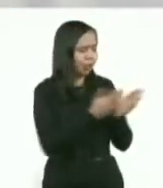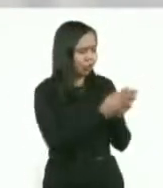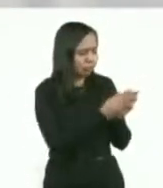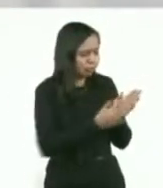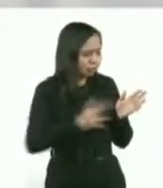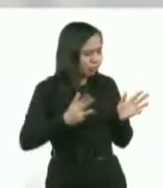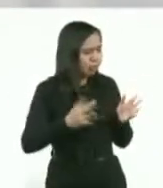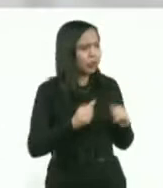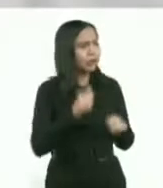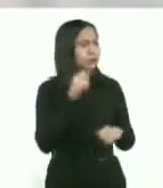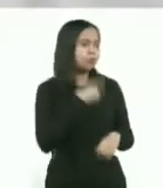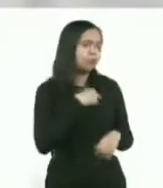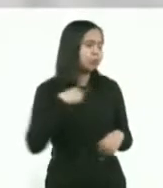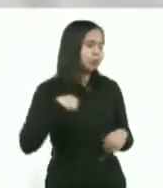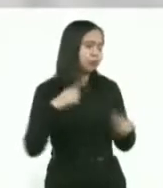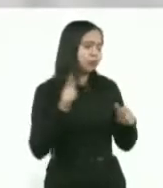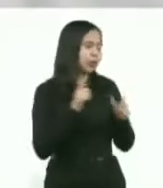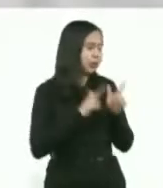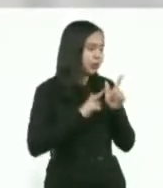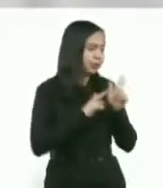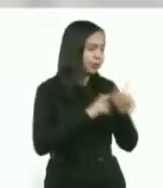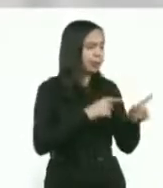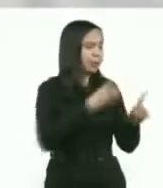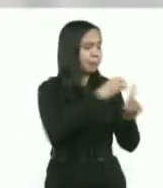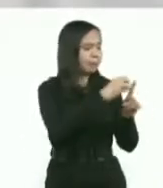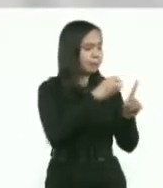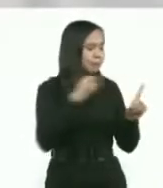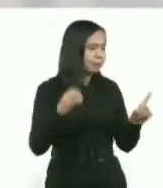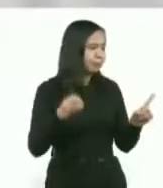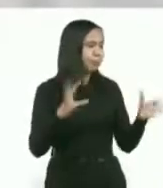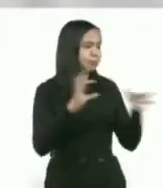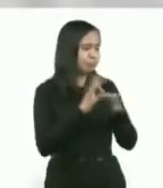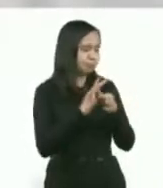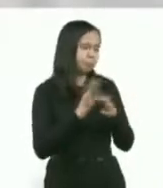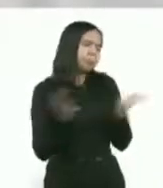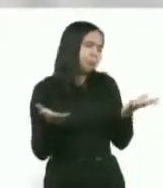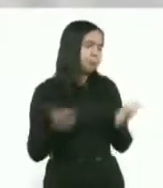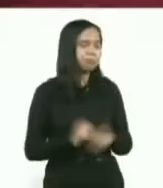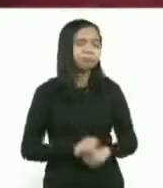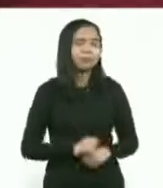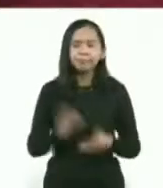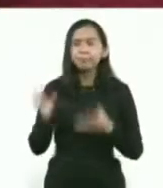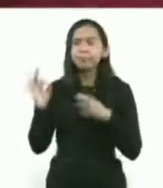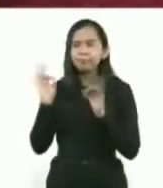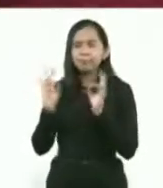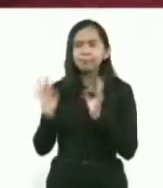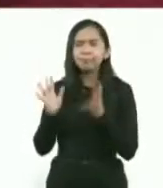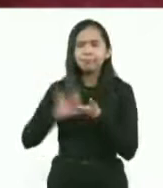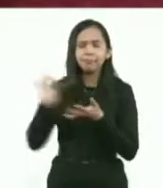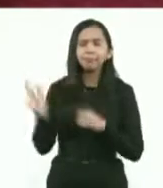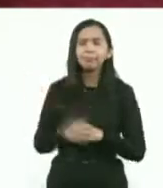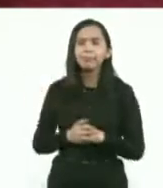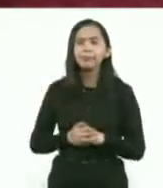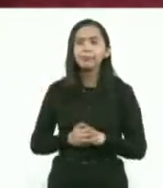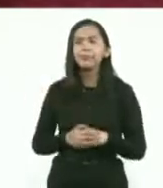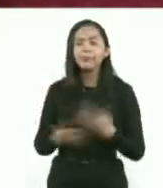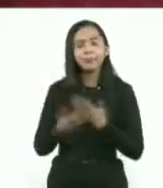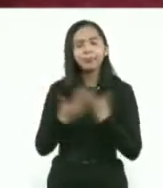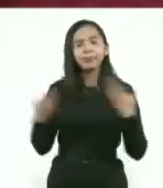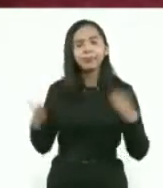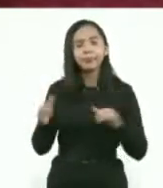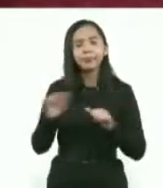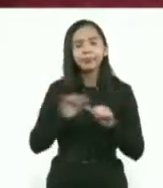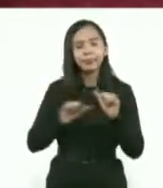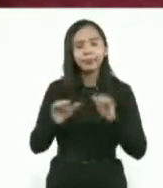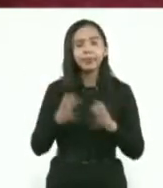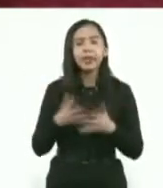despacho y ahí nos vamos a seguir coordinando como en cualquiera de las otras 15 alcaldías. Perfecto, gracias. Continuamos con la pregunta